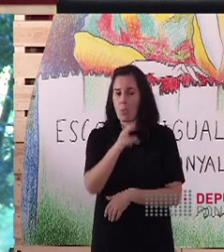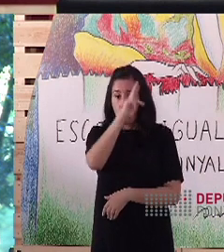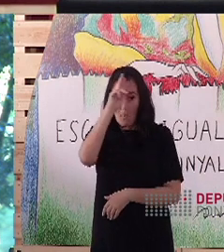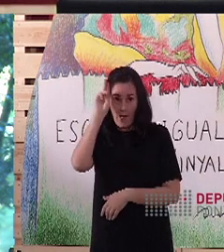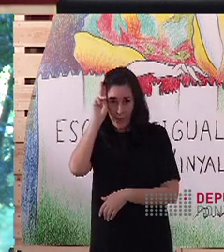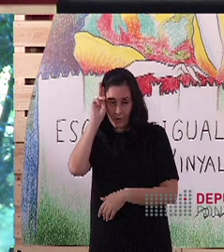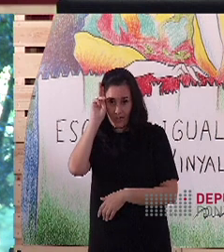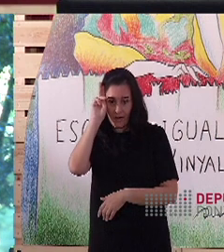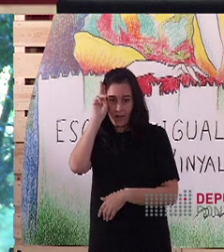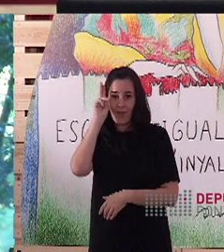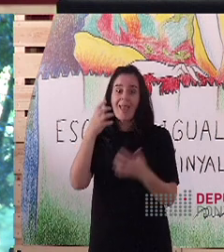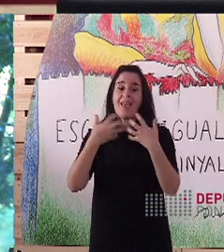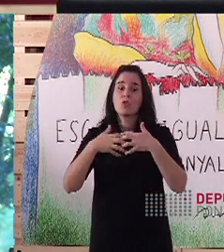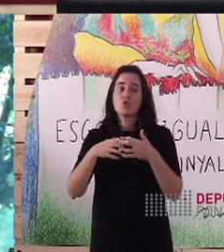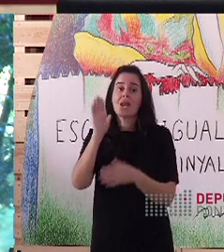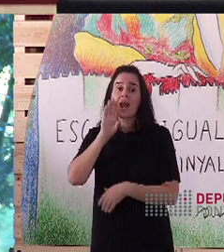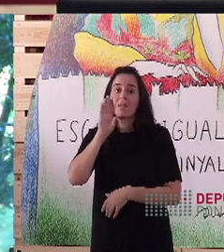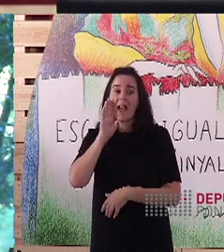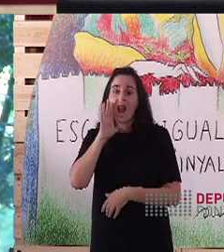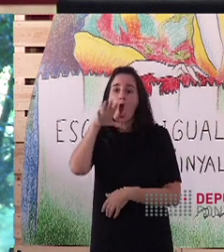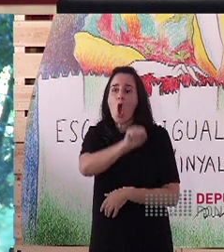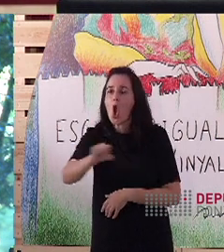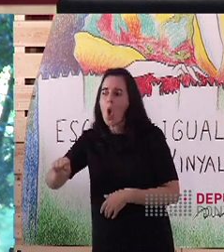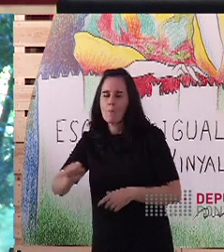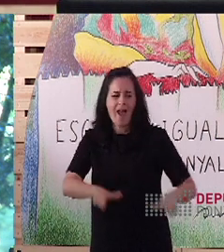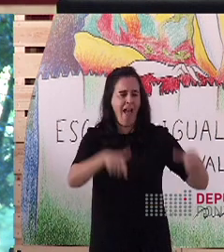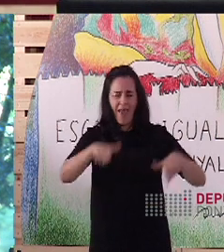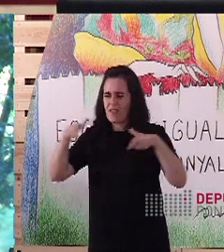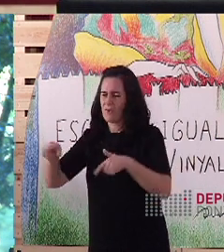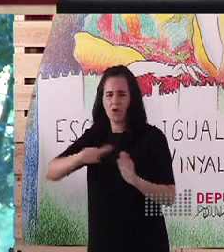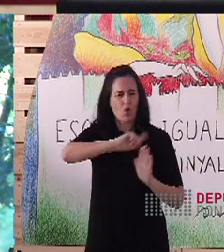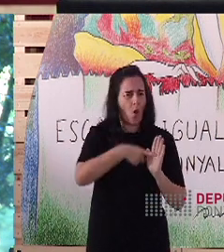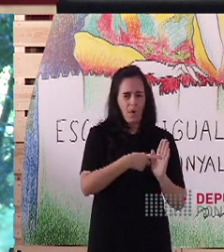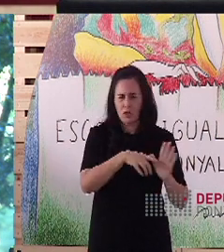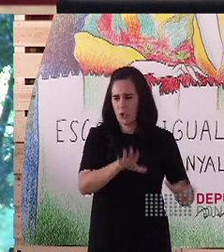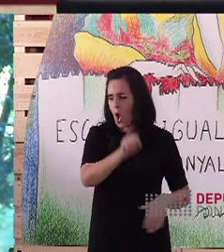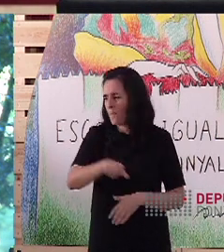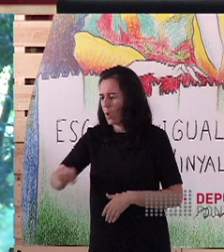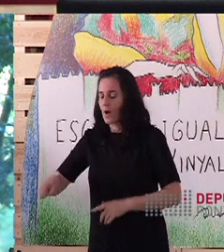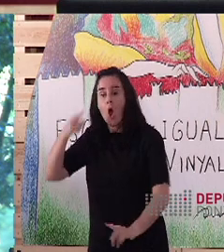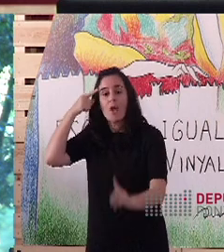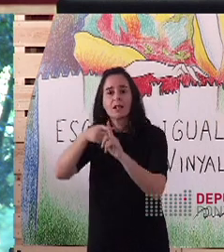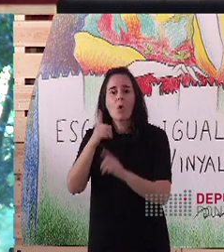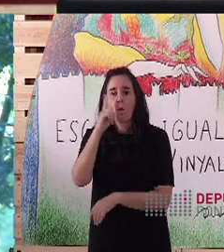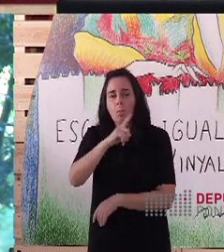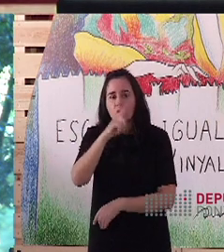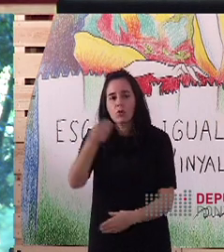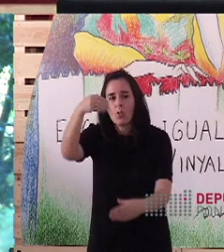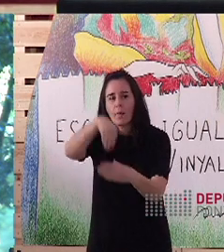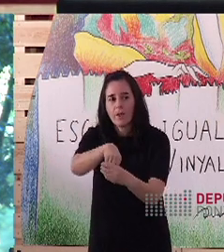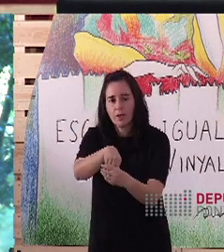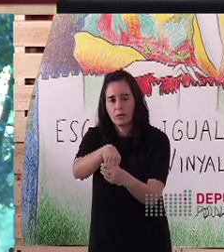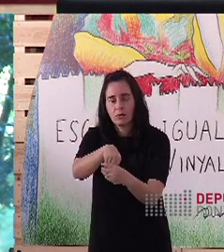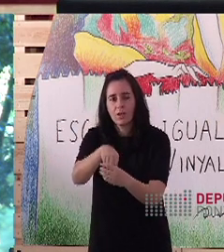la industria criminal ha comprado varios edificios solo para la prostitución. No es solo